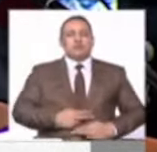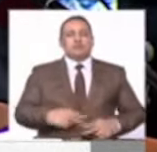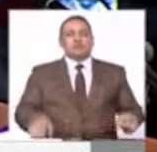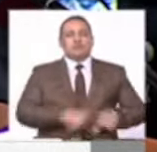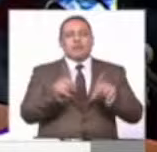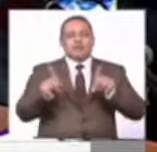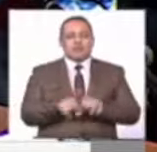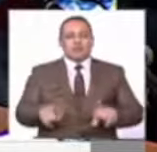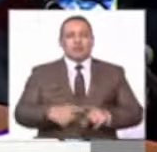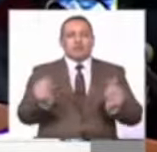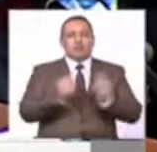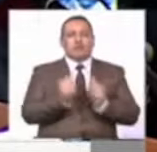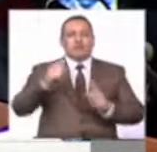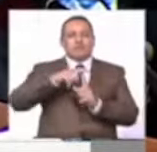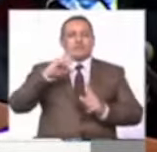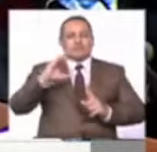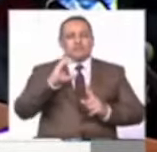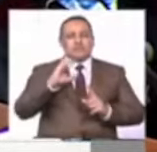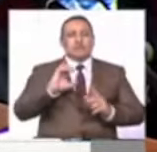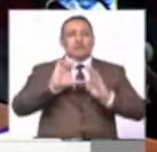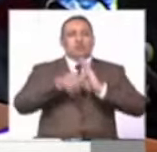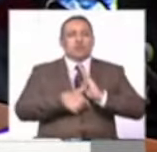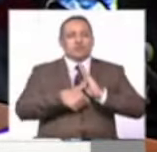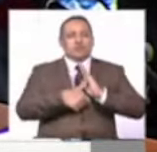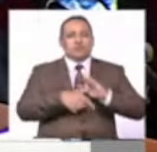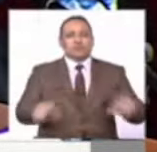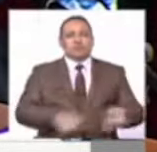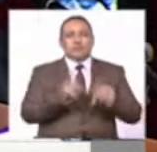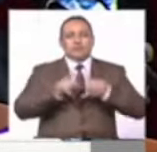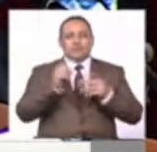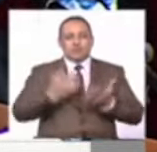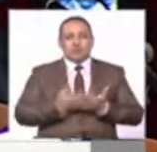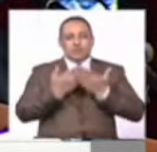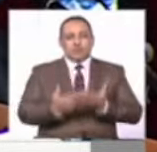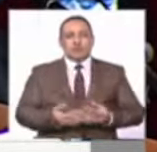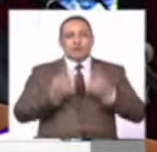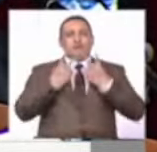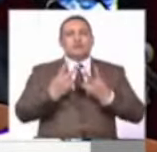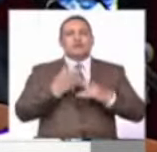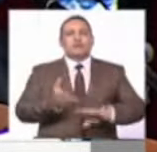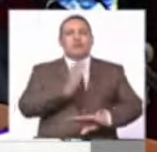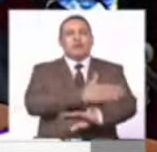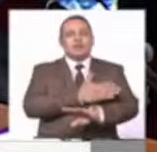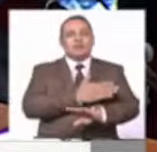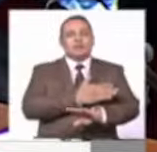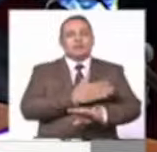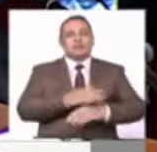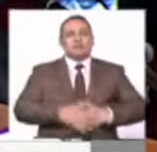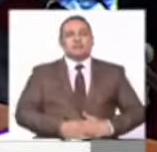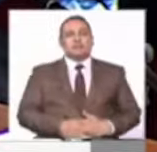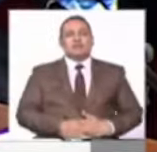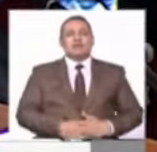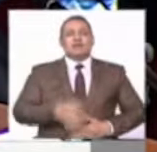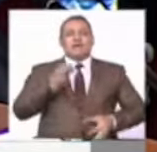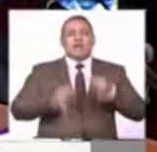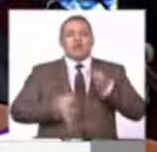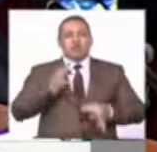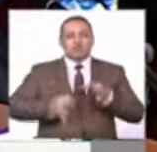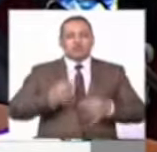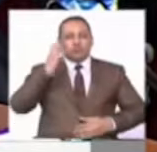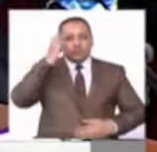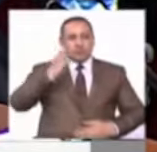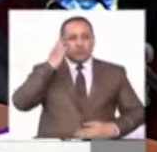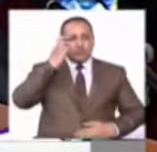y el tribunal constitucional luego dejó establecido un precedente el juicio